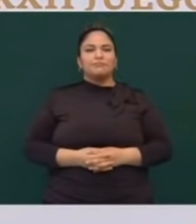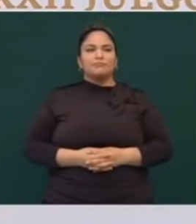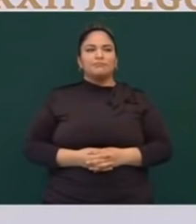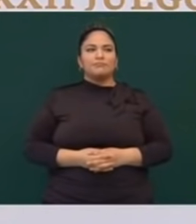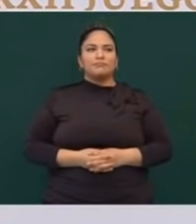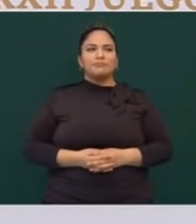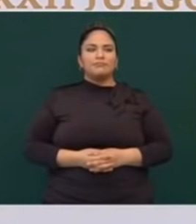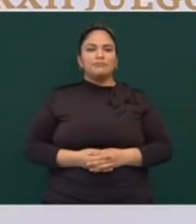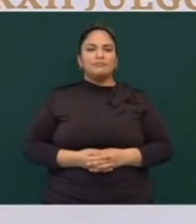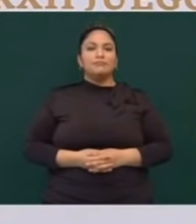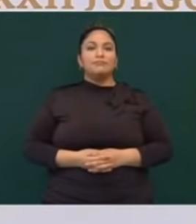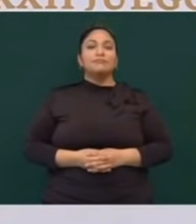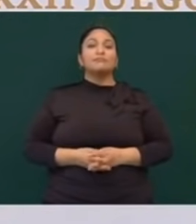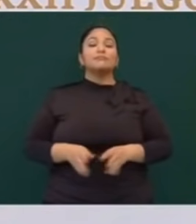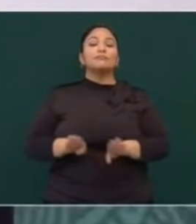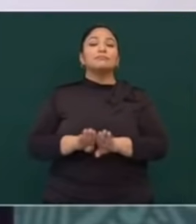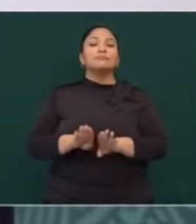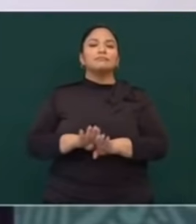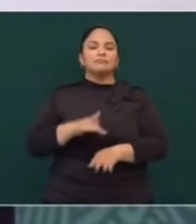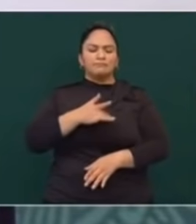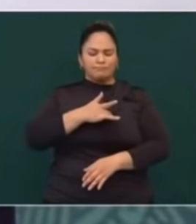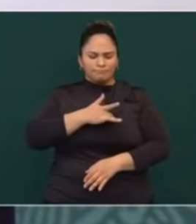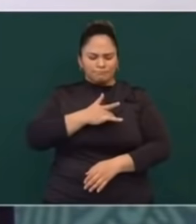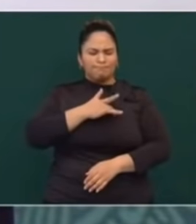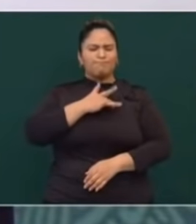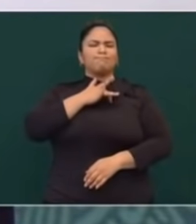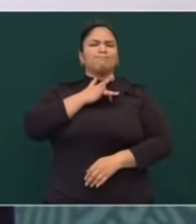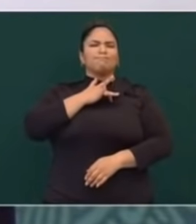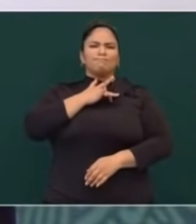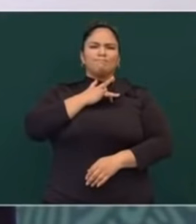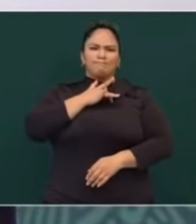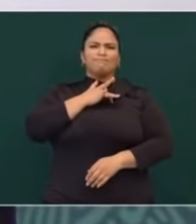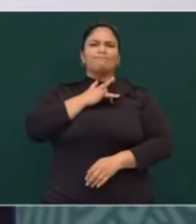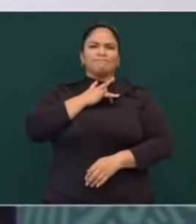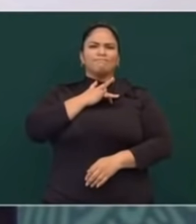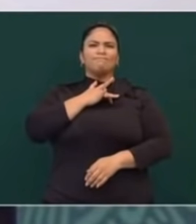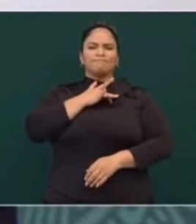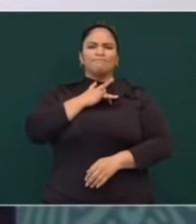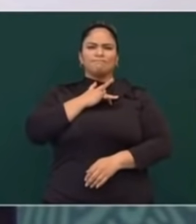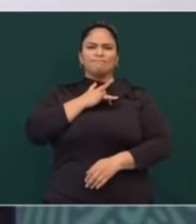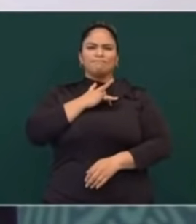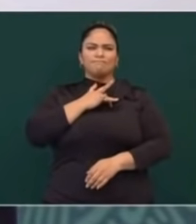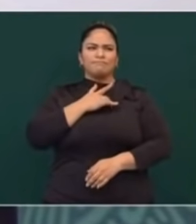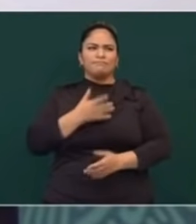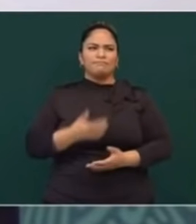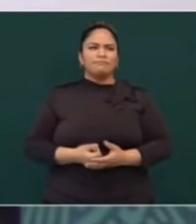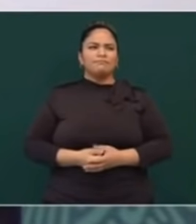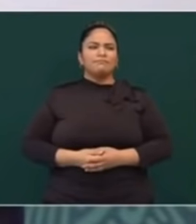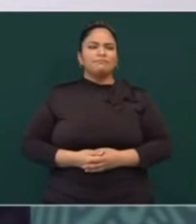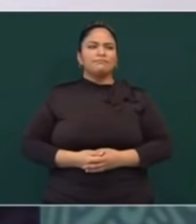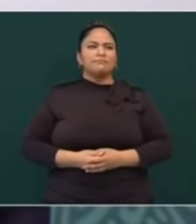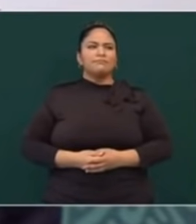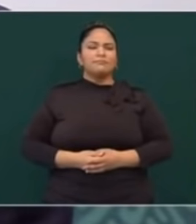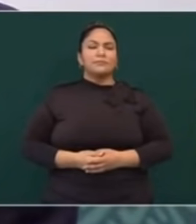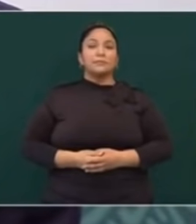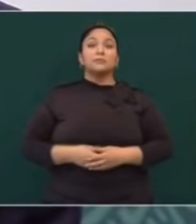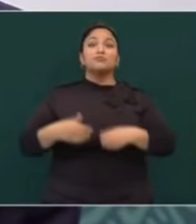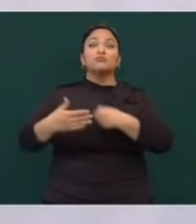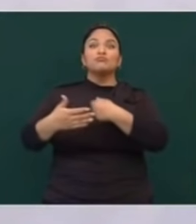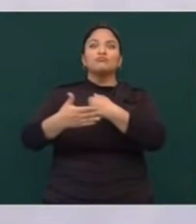con mucha dignidad y poder en el